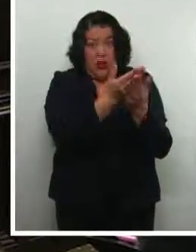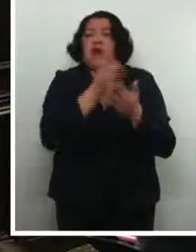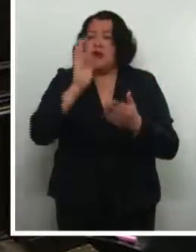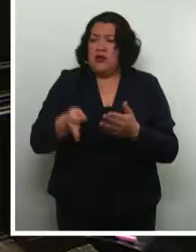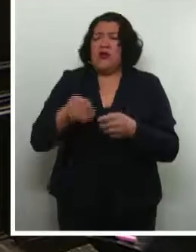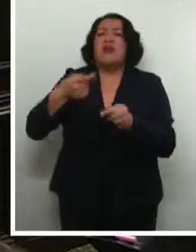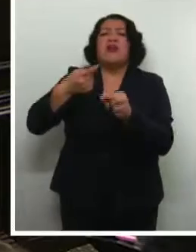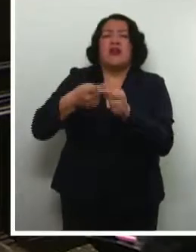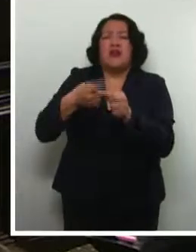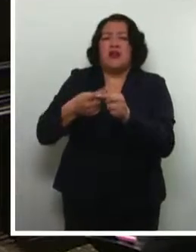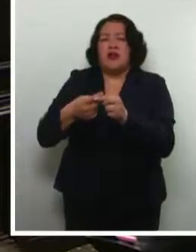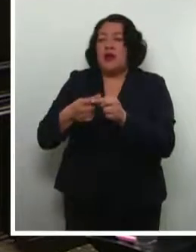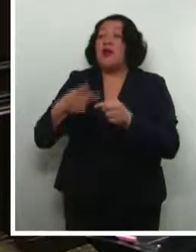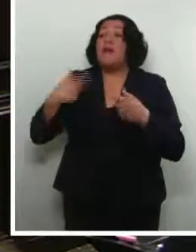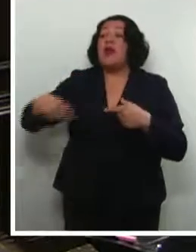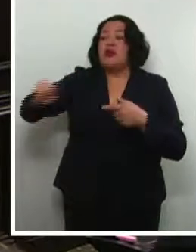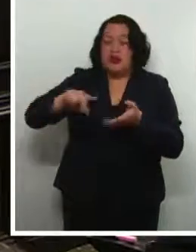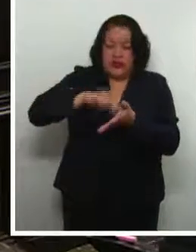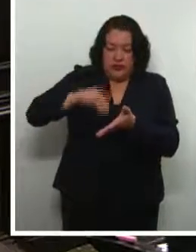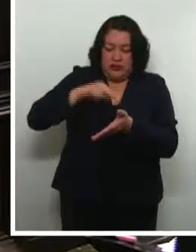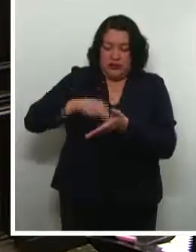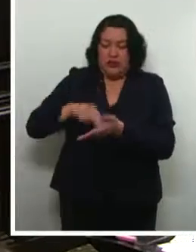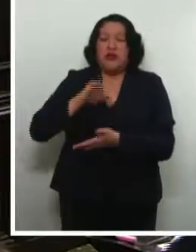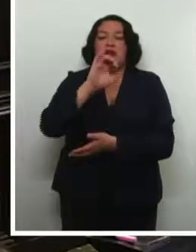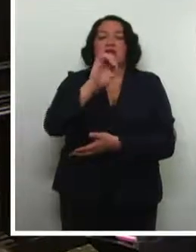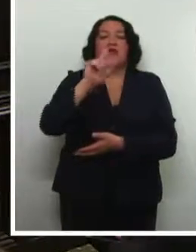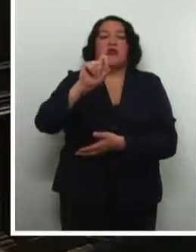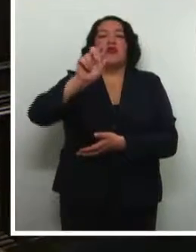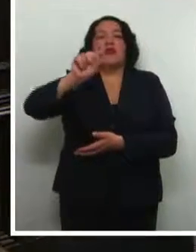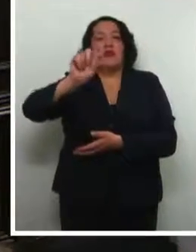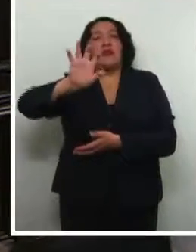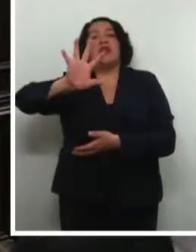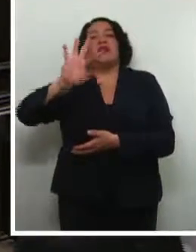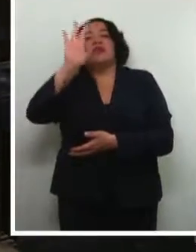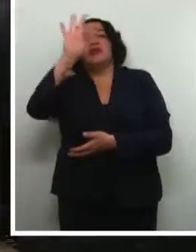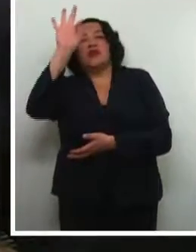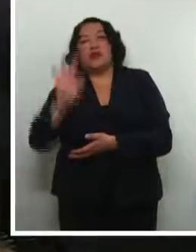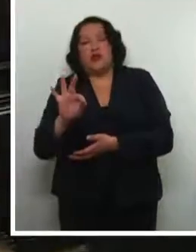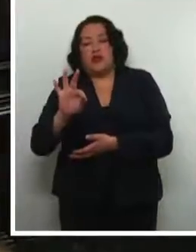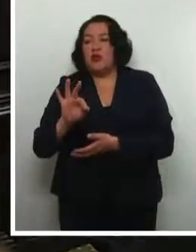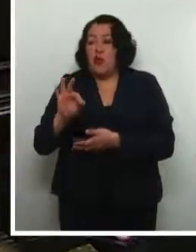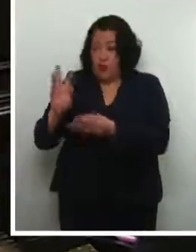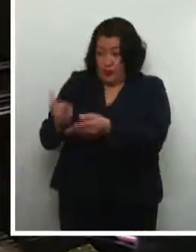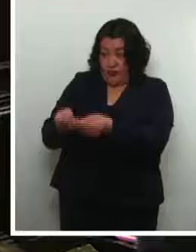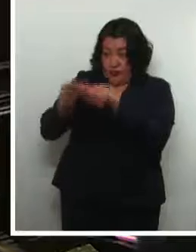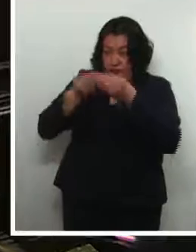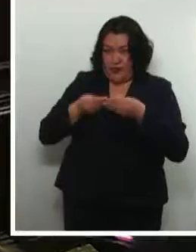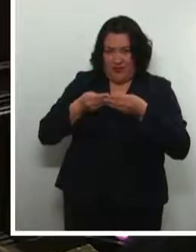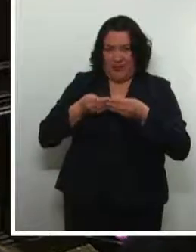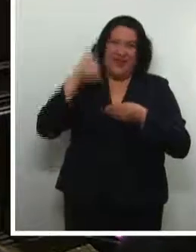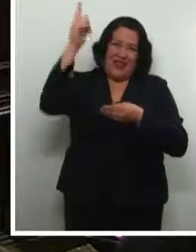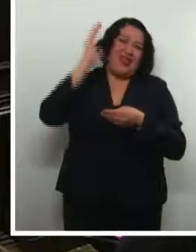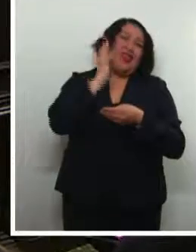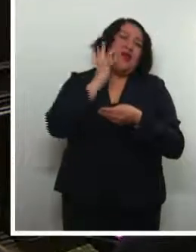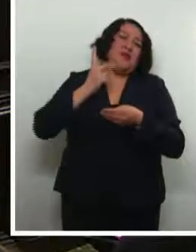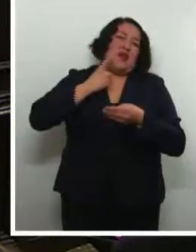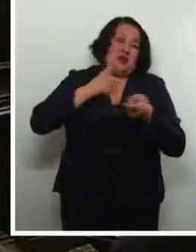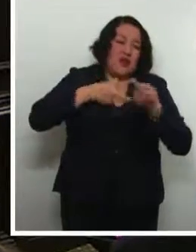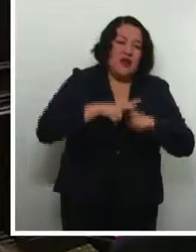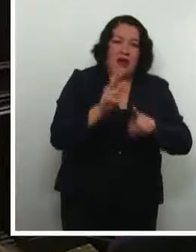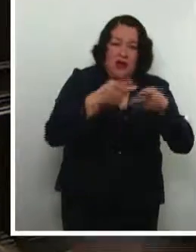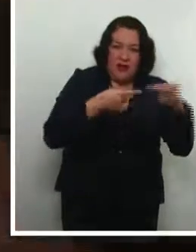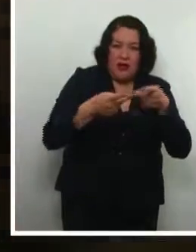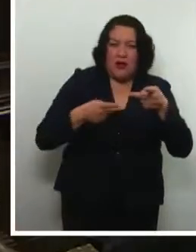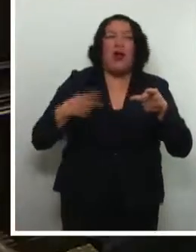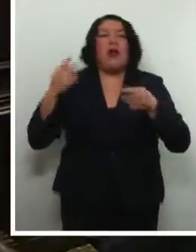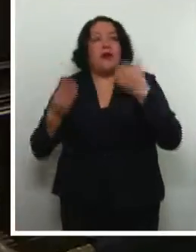0.25% de las firmas de la ciudad y que sea presentada el día de la apertura del periodo ordinario